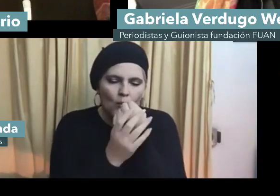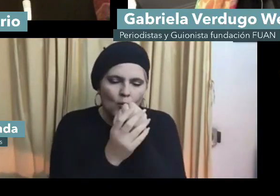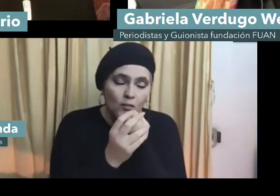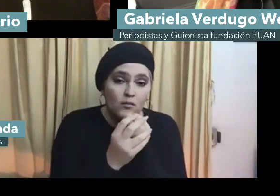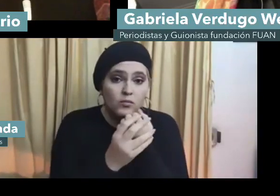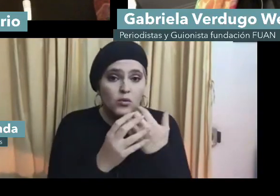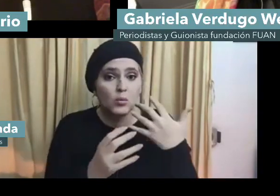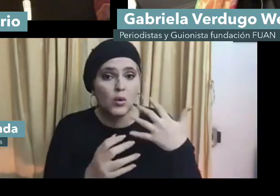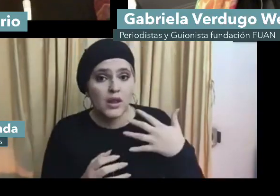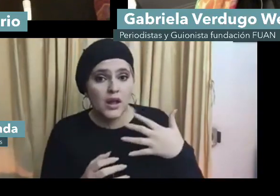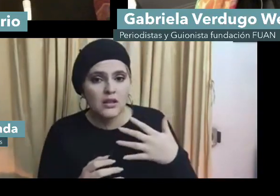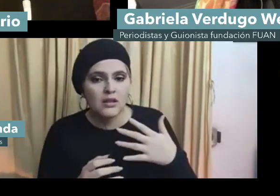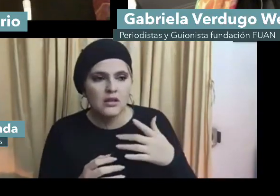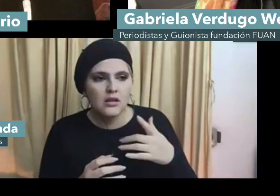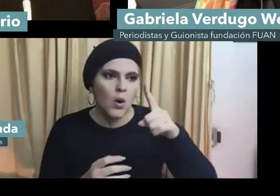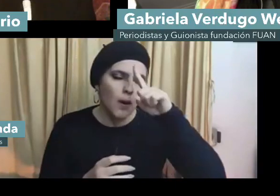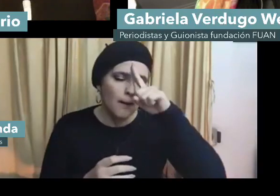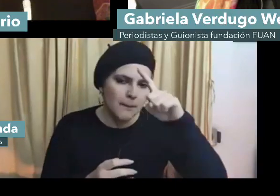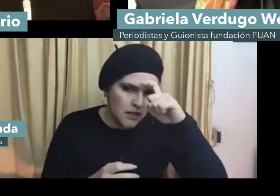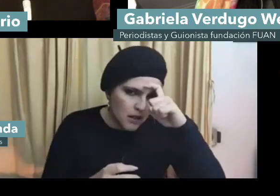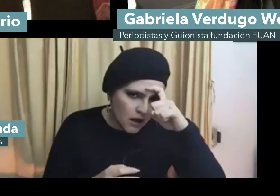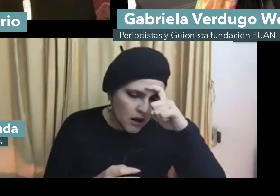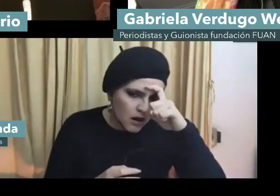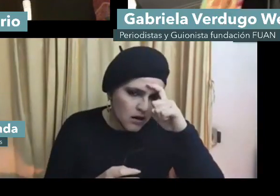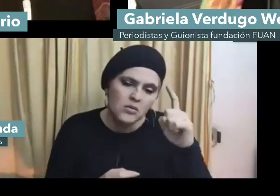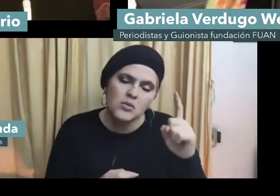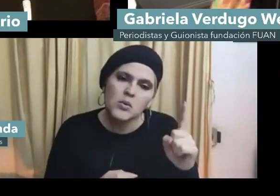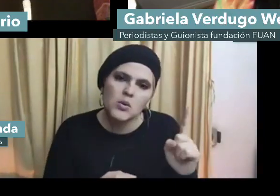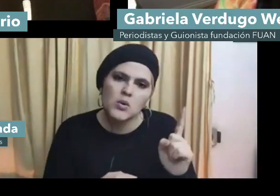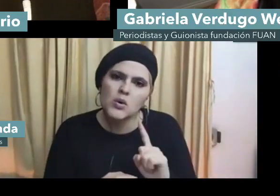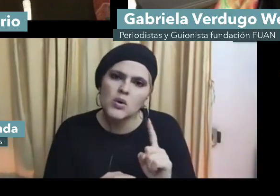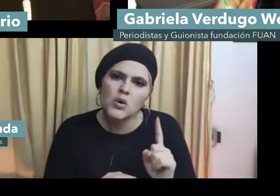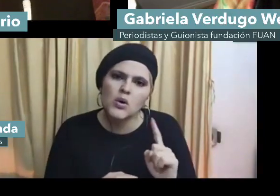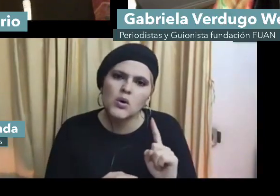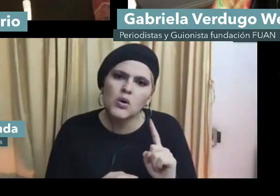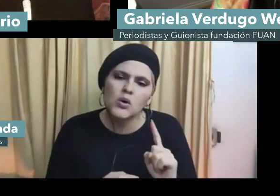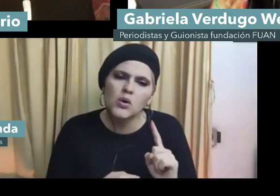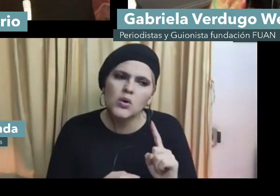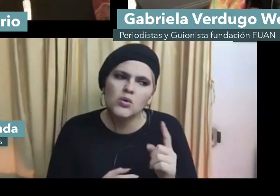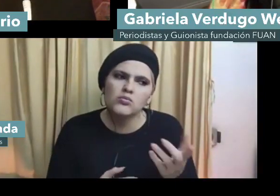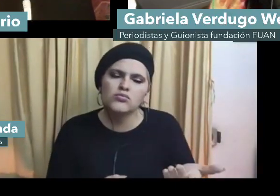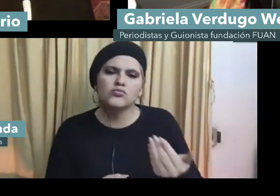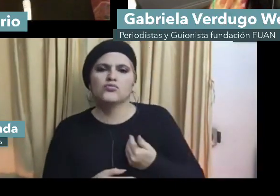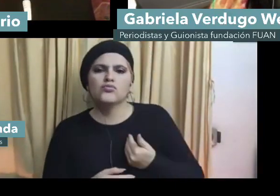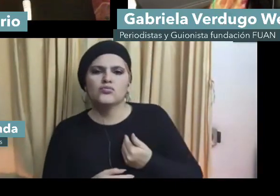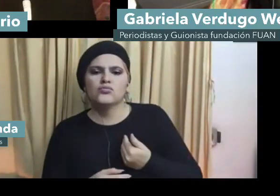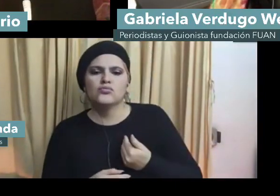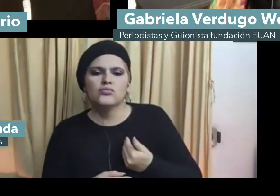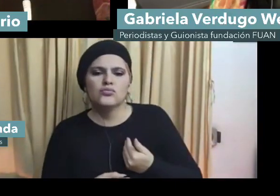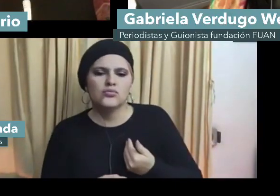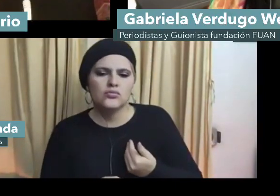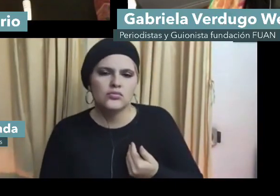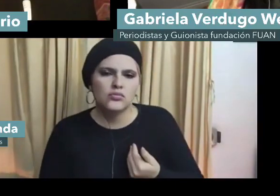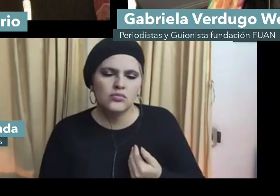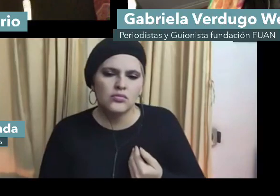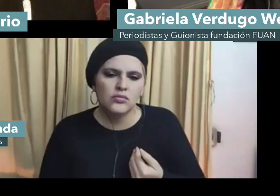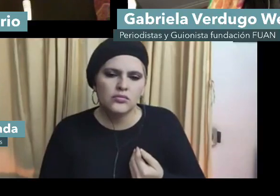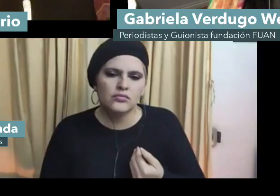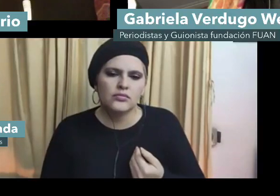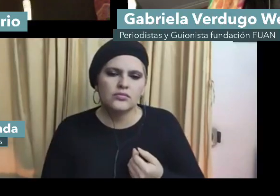requirió hospitalización. No tiene injerencia en alguna, digamos,